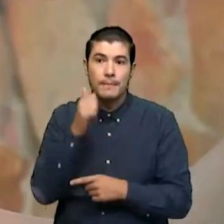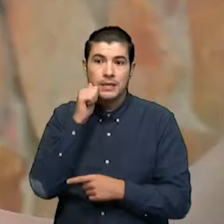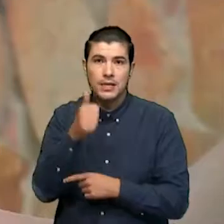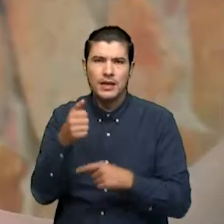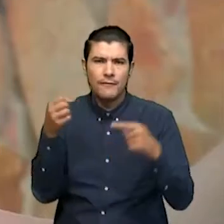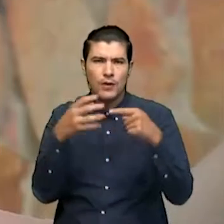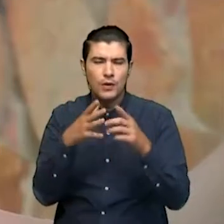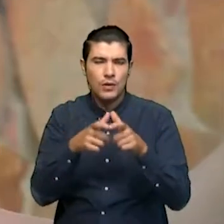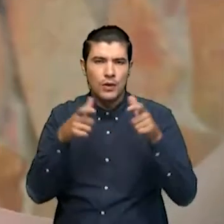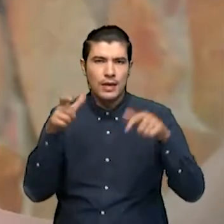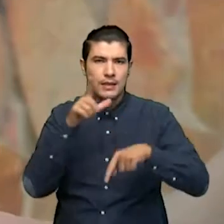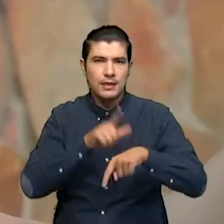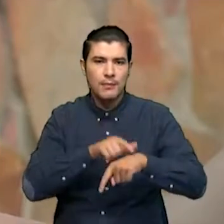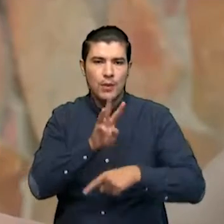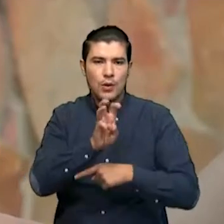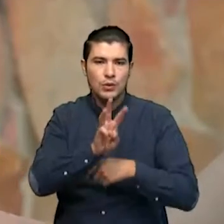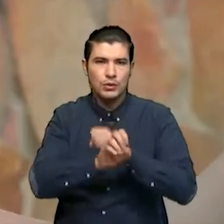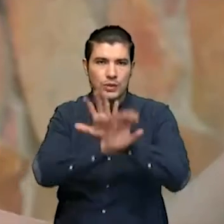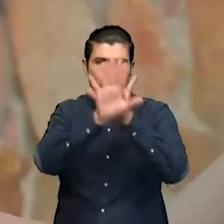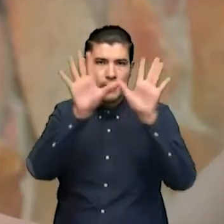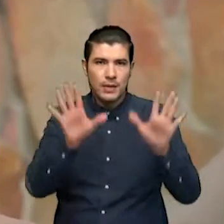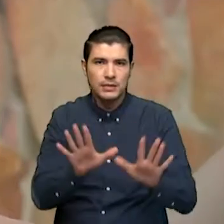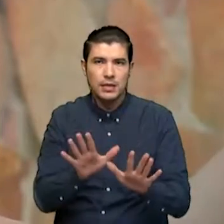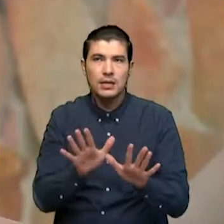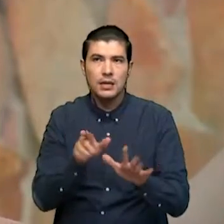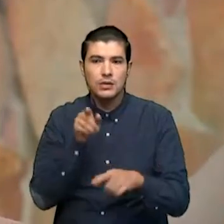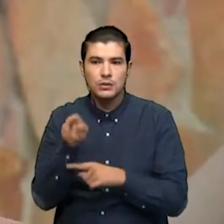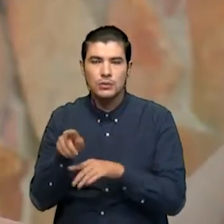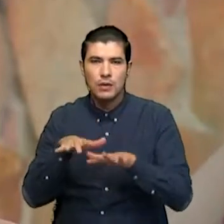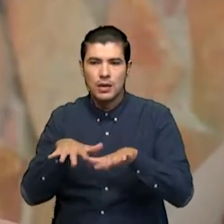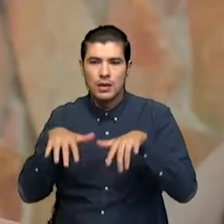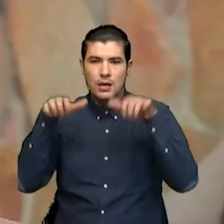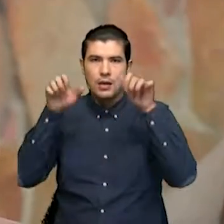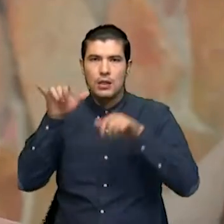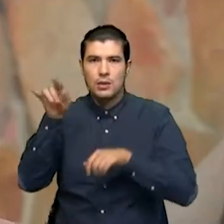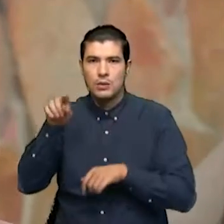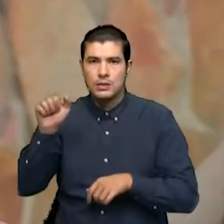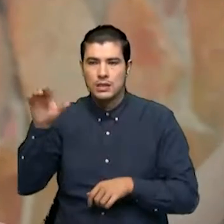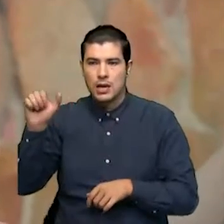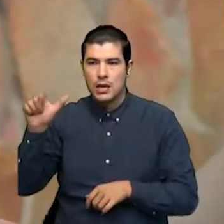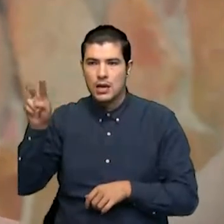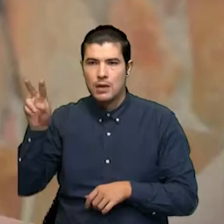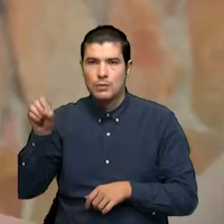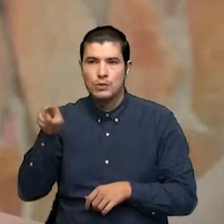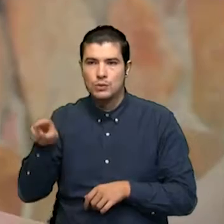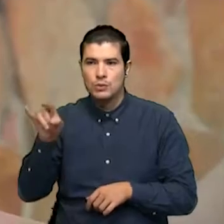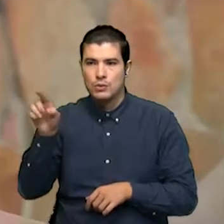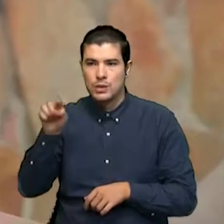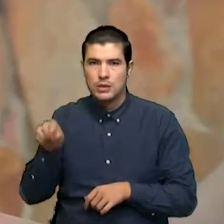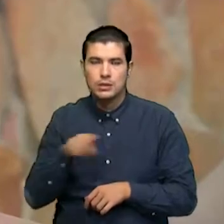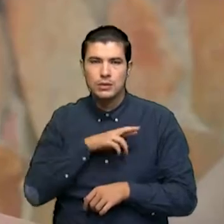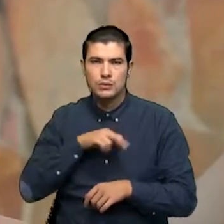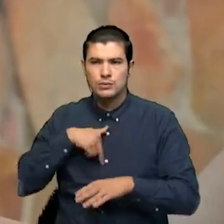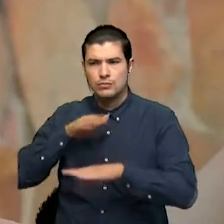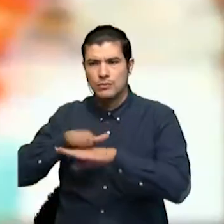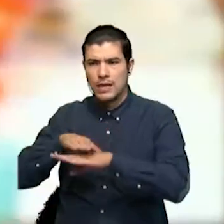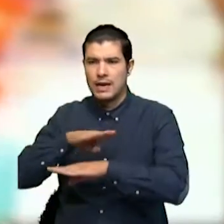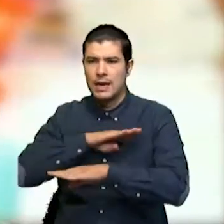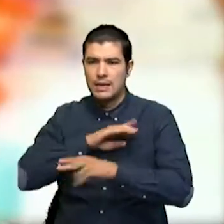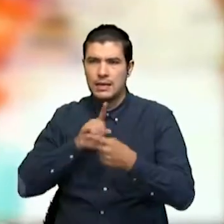a las 8 de la mañana a partir de las 8 de la mañana en el auditorio lisa calvo de la uis para eso hemos convocado alcaldes a